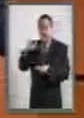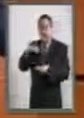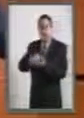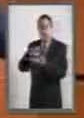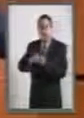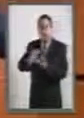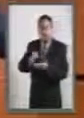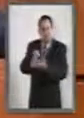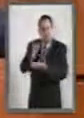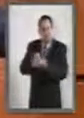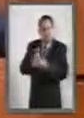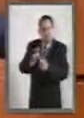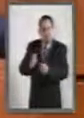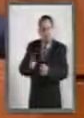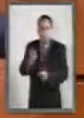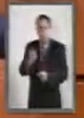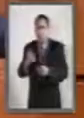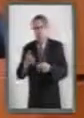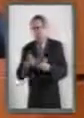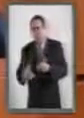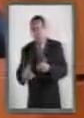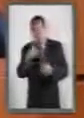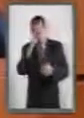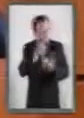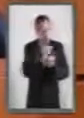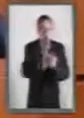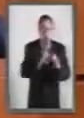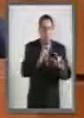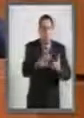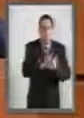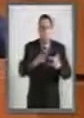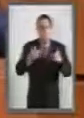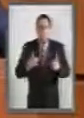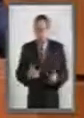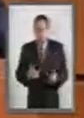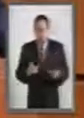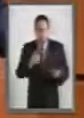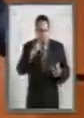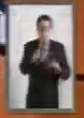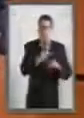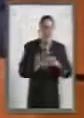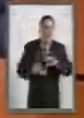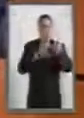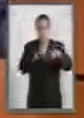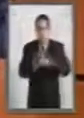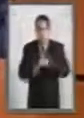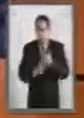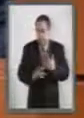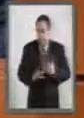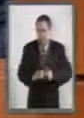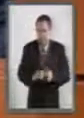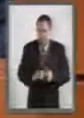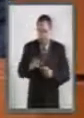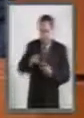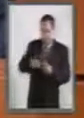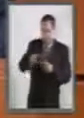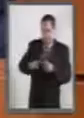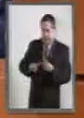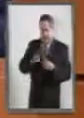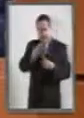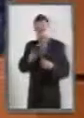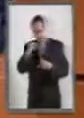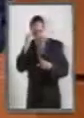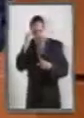los derechos humanos, como es justamente la suspensión de garantías. Precisamente en ese orden de